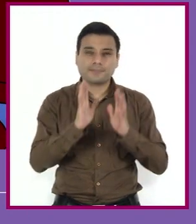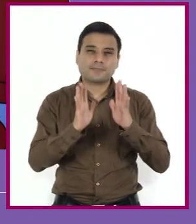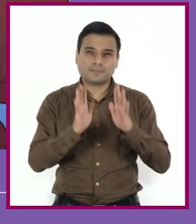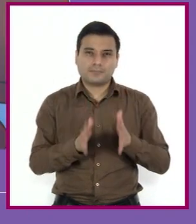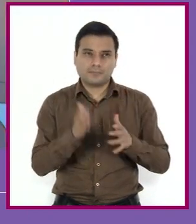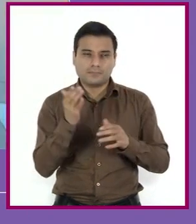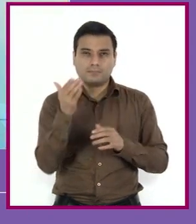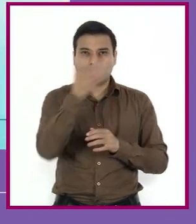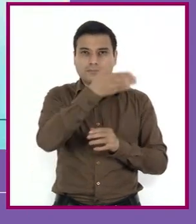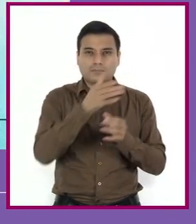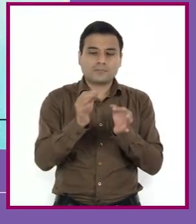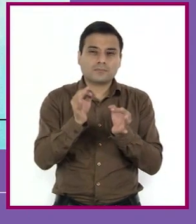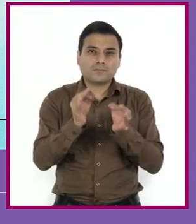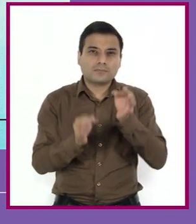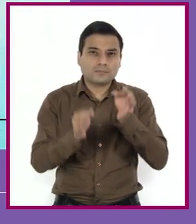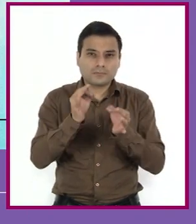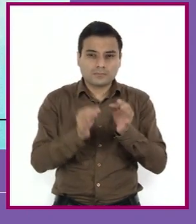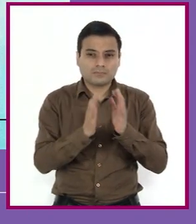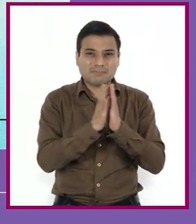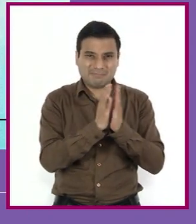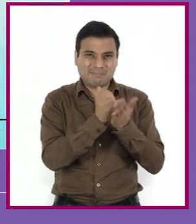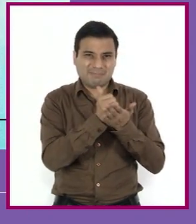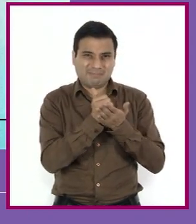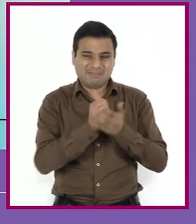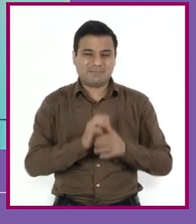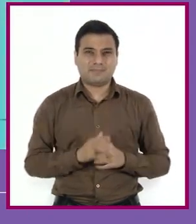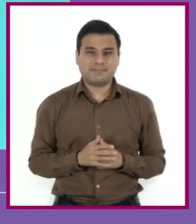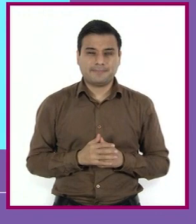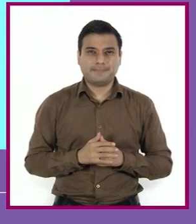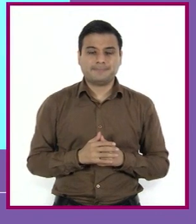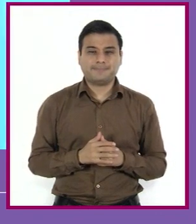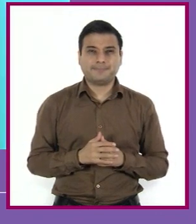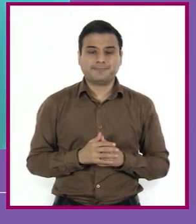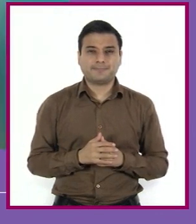juez para que determine su situación familiar.